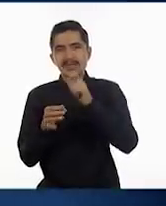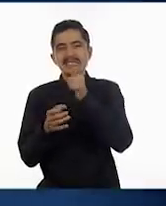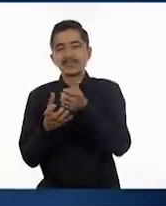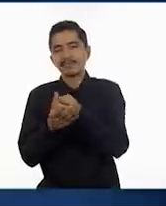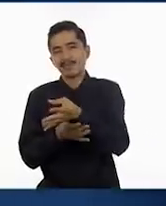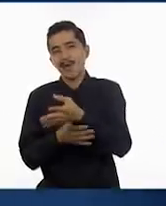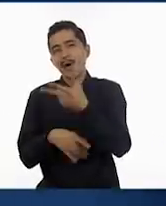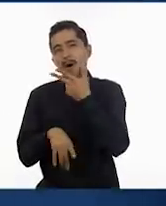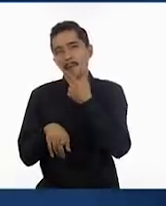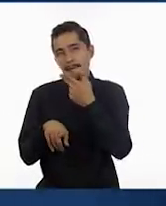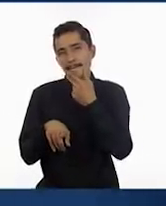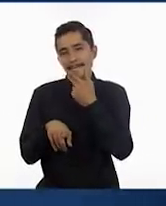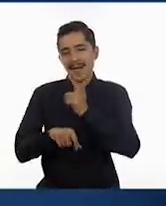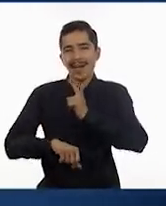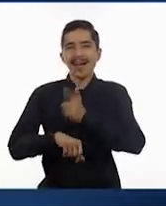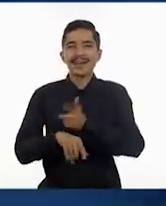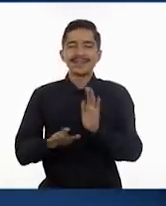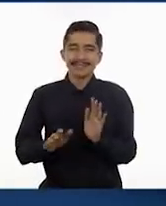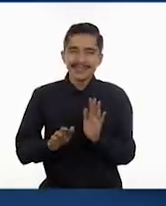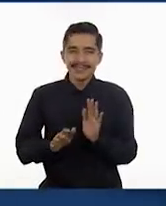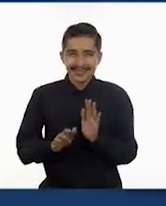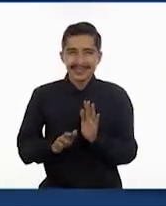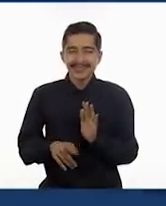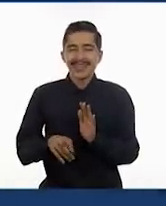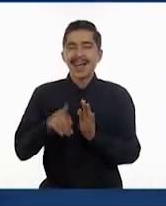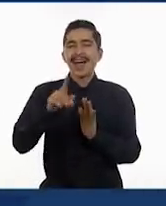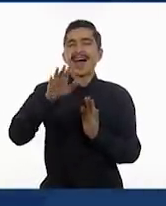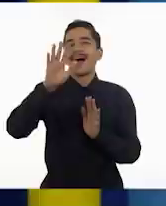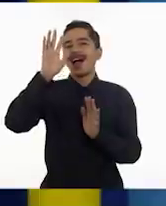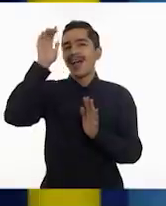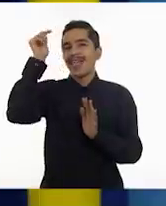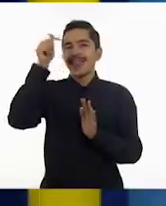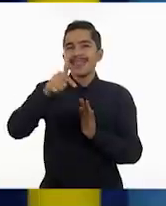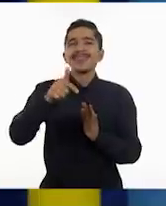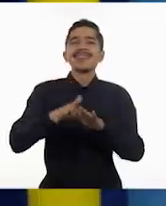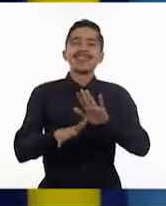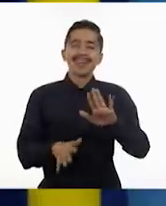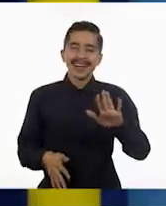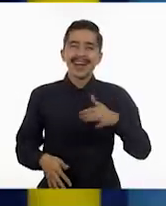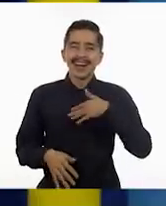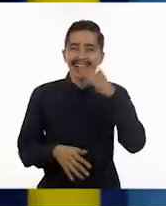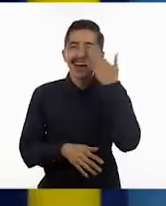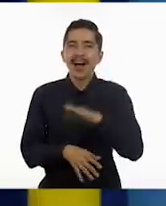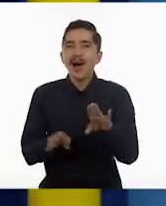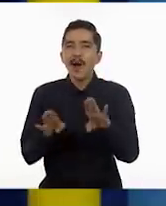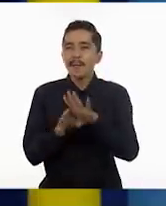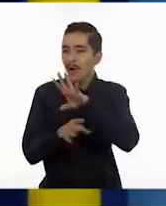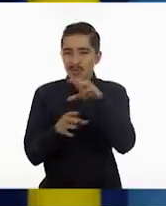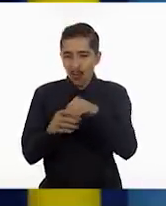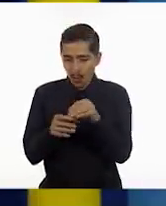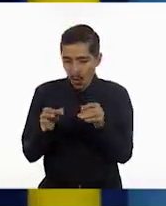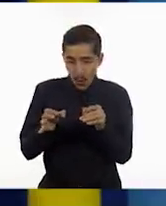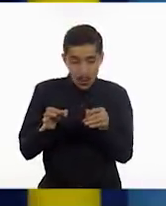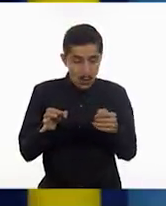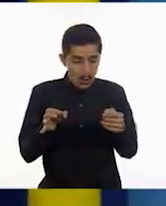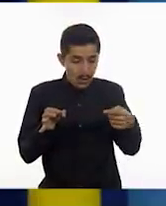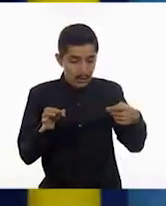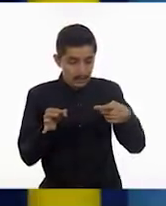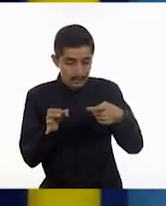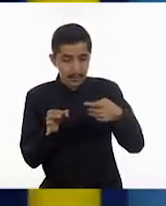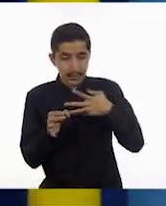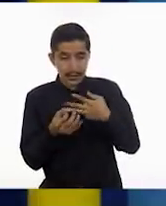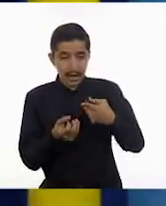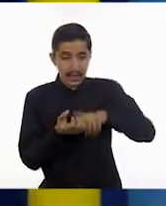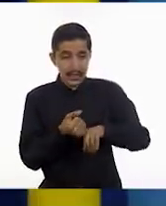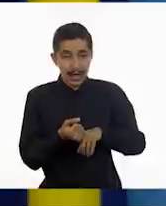un niño. Ujú. Y ahora sí ya me acabo de dar cuenta de que como todos los óvulos tienen un cromosoma X, el